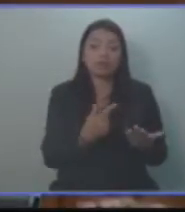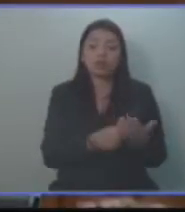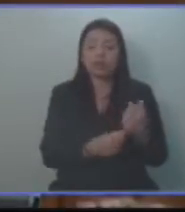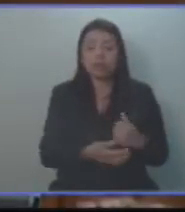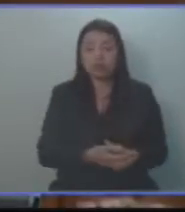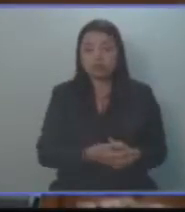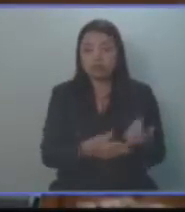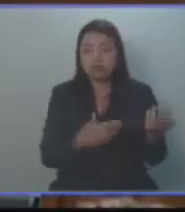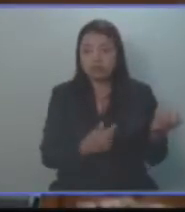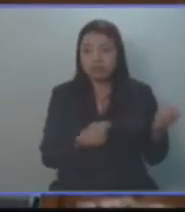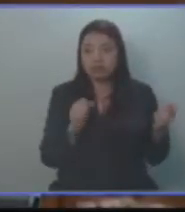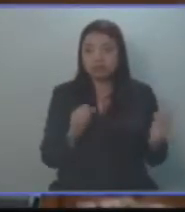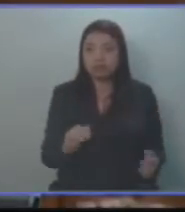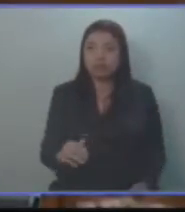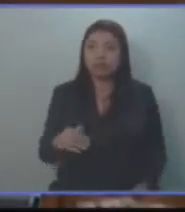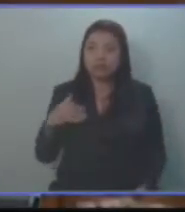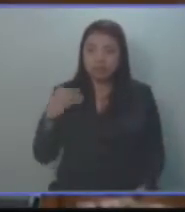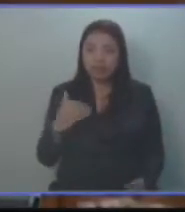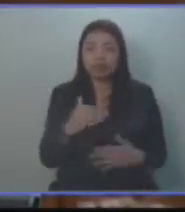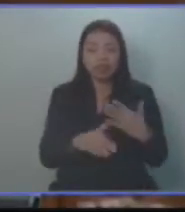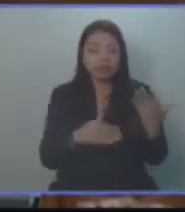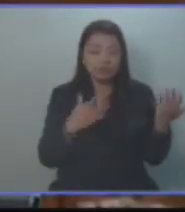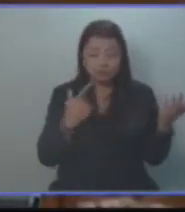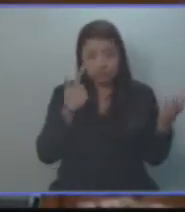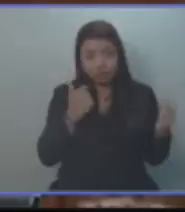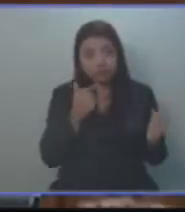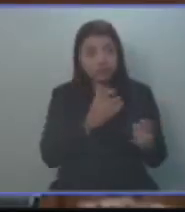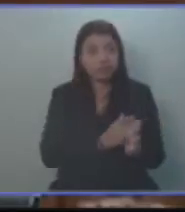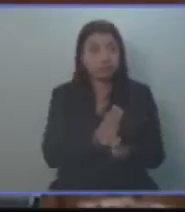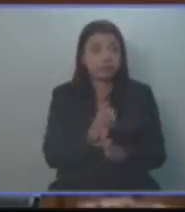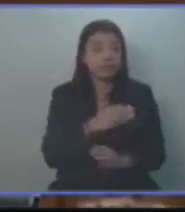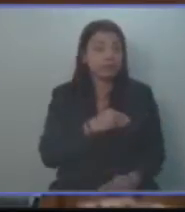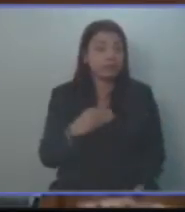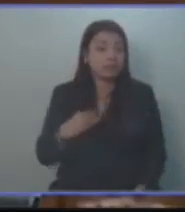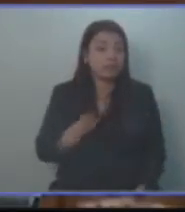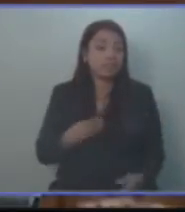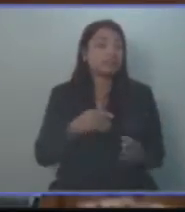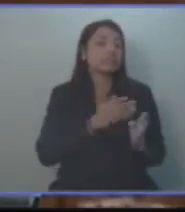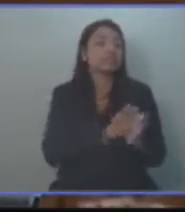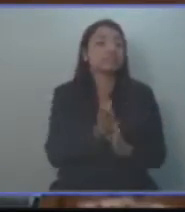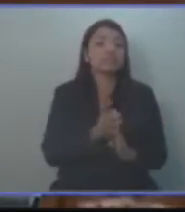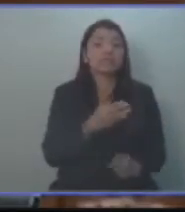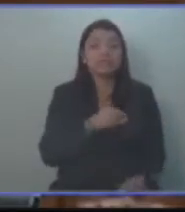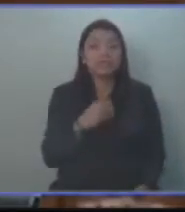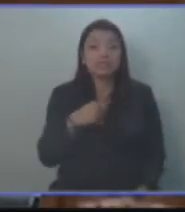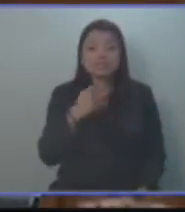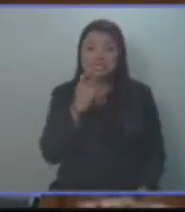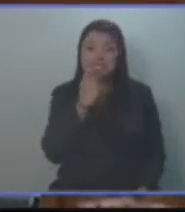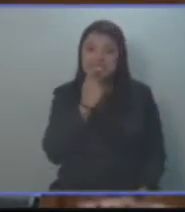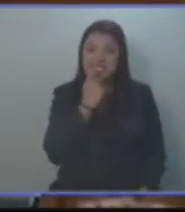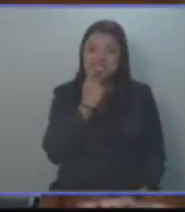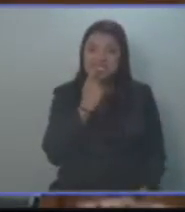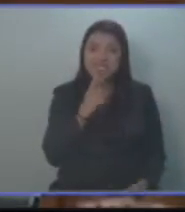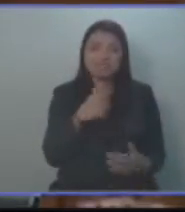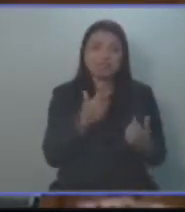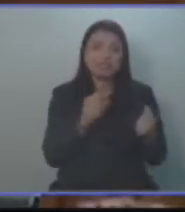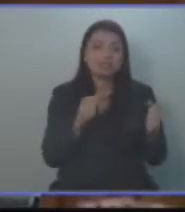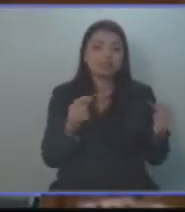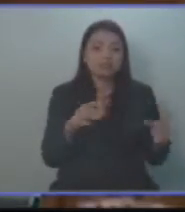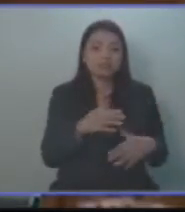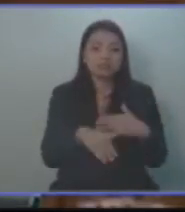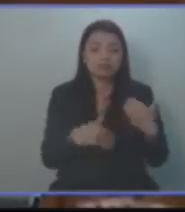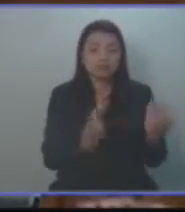internado rotatorio y año social de las carreras de medicina y odontología y médicos u odontólogos residentes completo